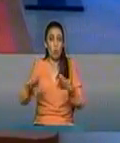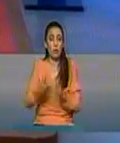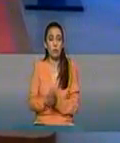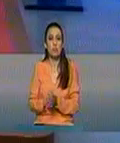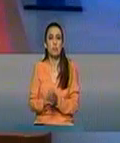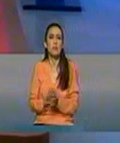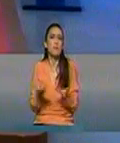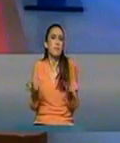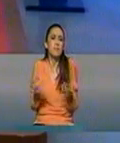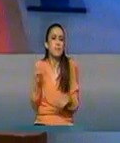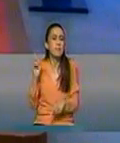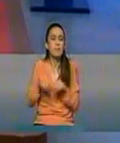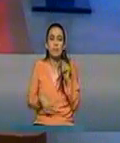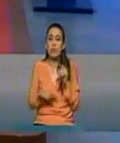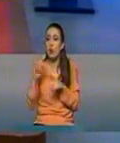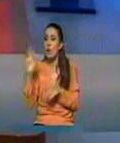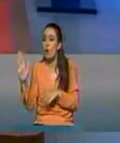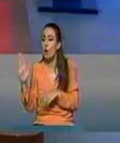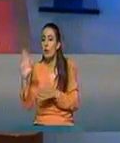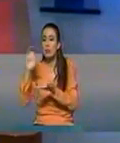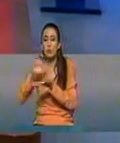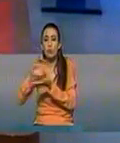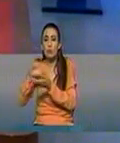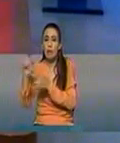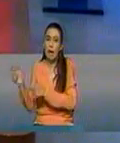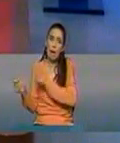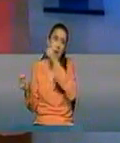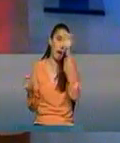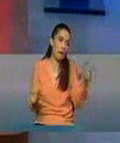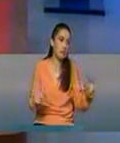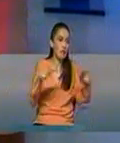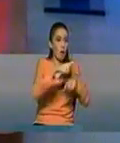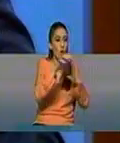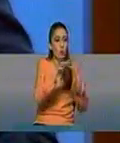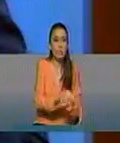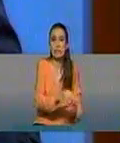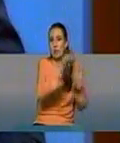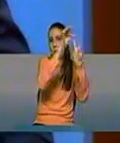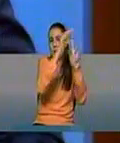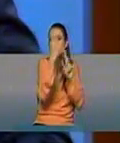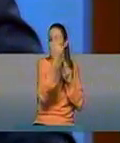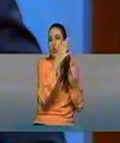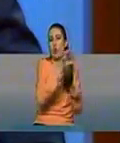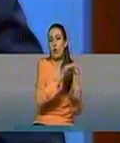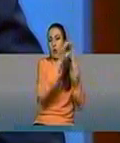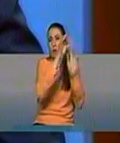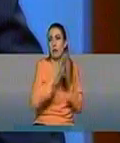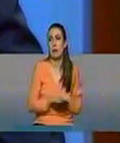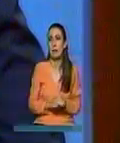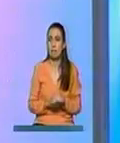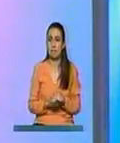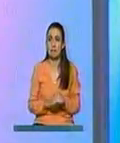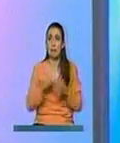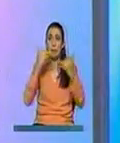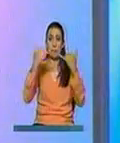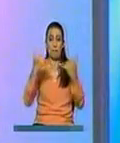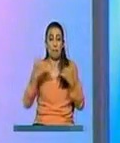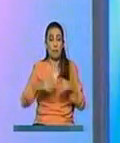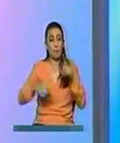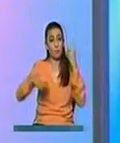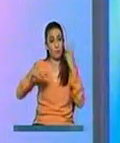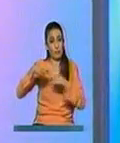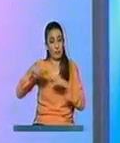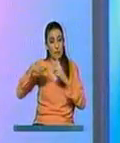ir de un sitio de la ciudad a esta zona exclusiva si quieres tomarte una cerveza. Bueno, actualmente aquí en Quito, en el sector